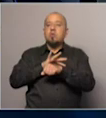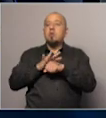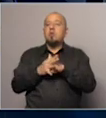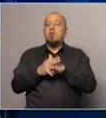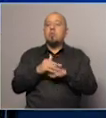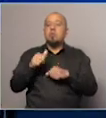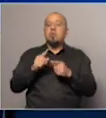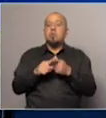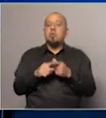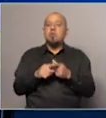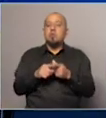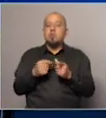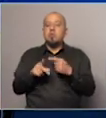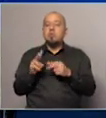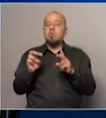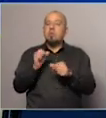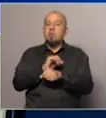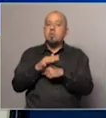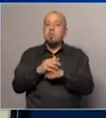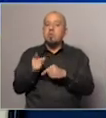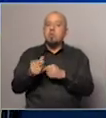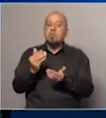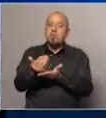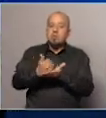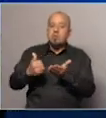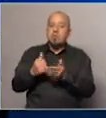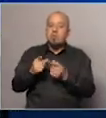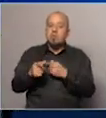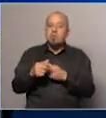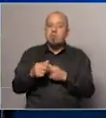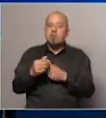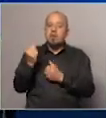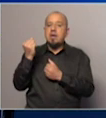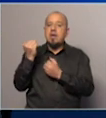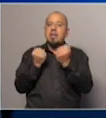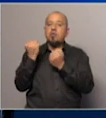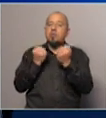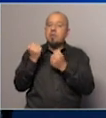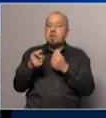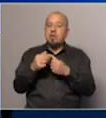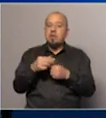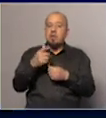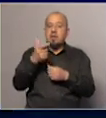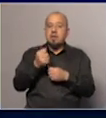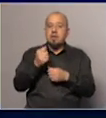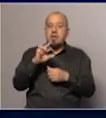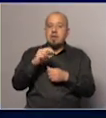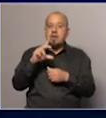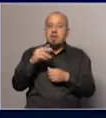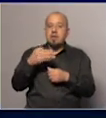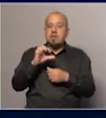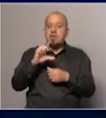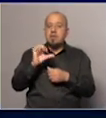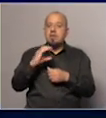que tiene el sistema que nada y además de la pandemia pero éste fue anterior arbeleche se adelantó a la pandemia ahora